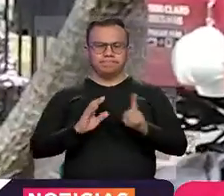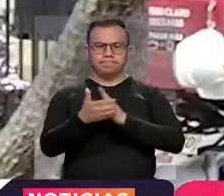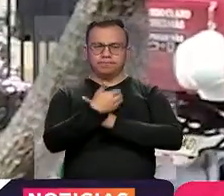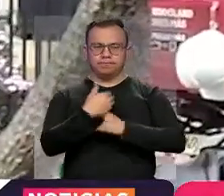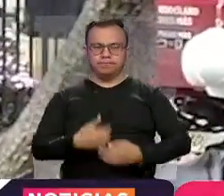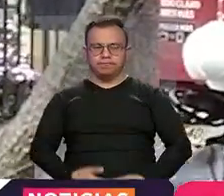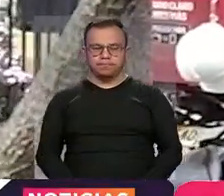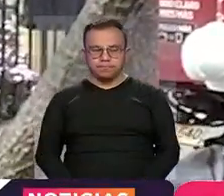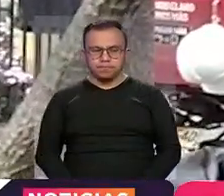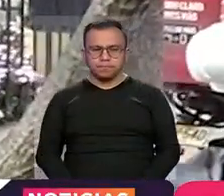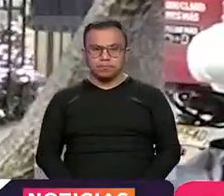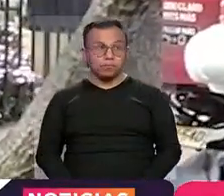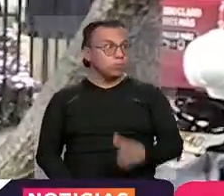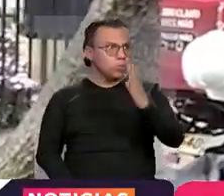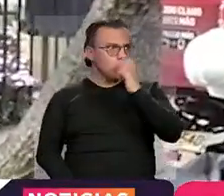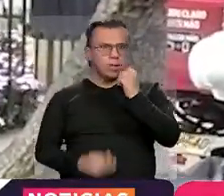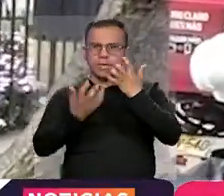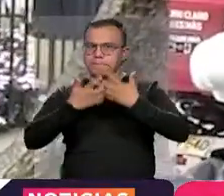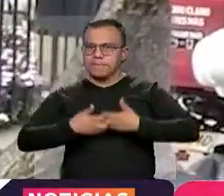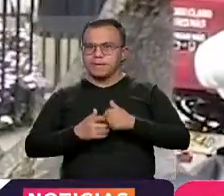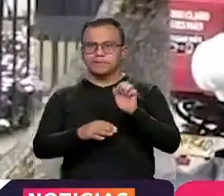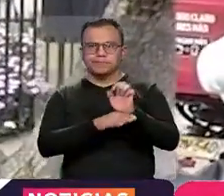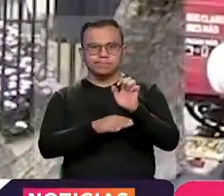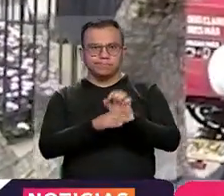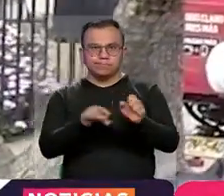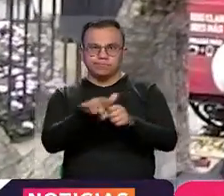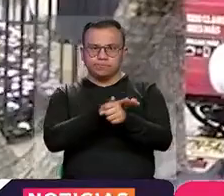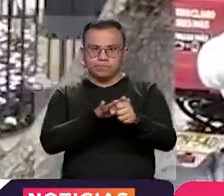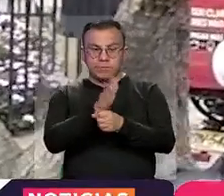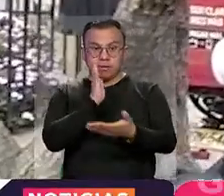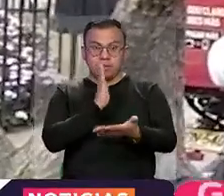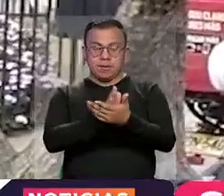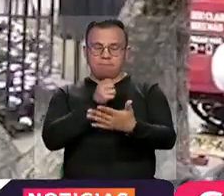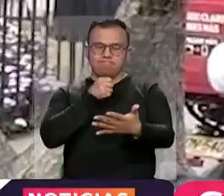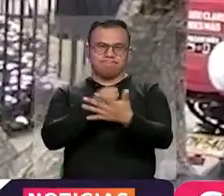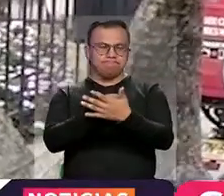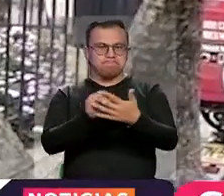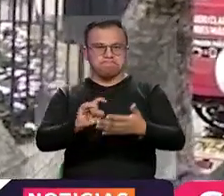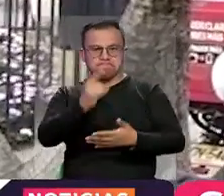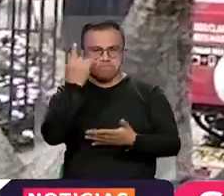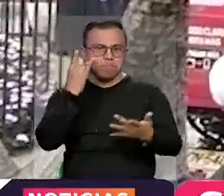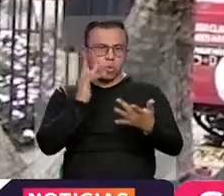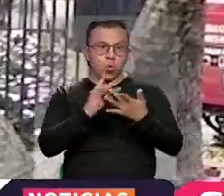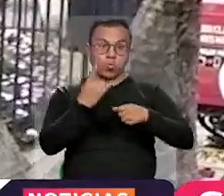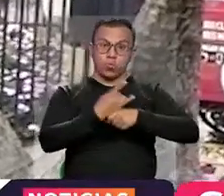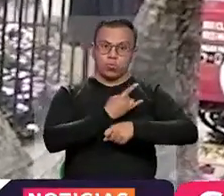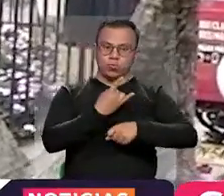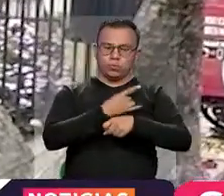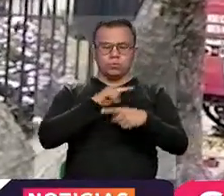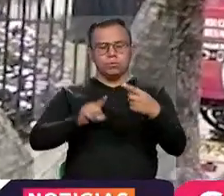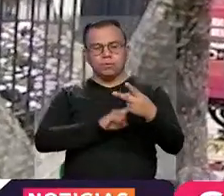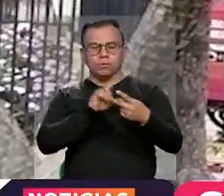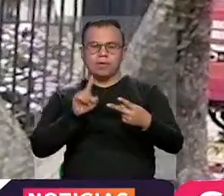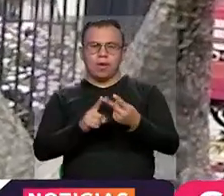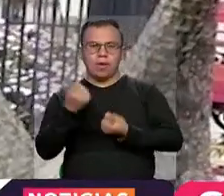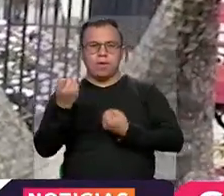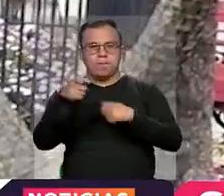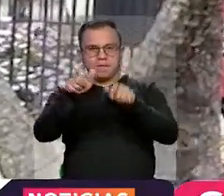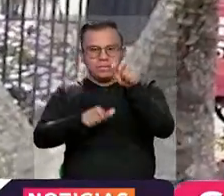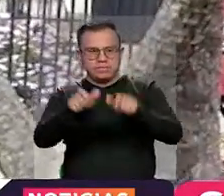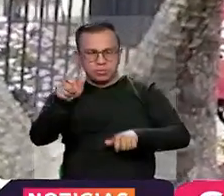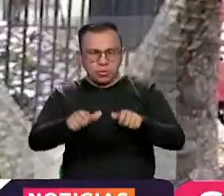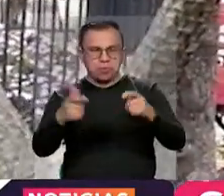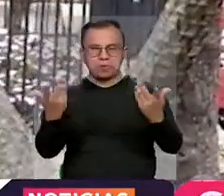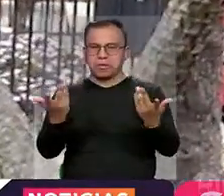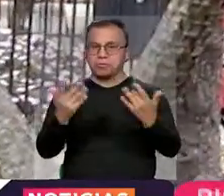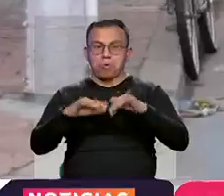No hay ninguna empresa, ninguna entidad que responda en caso de siniestro de tránsito, ni ante sus usuarios, ni ante peatones, ni cualquier